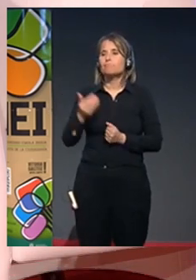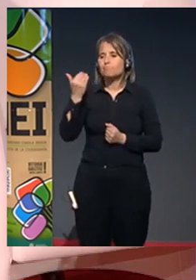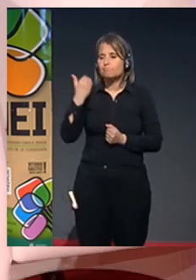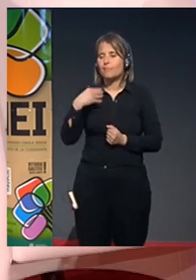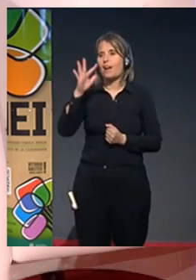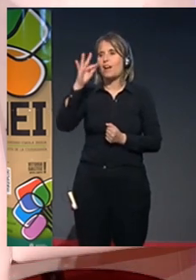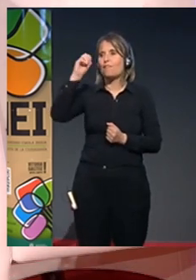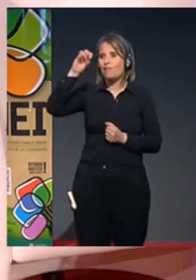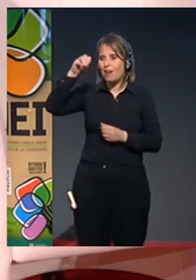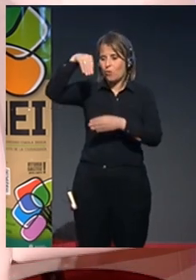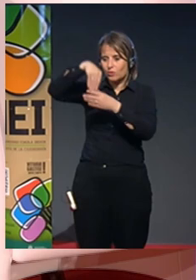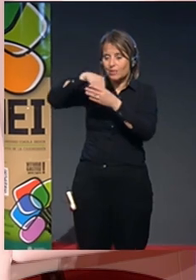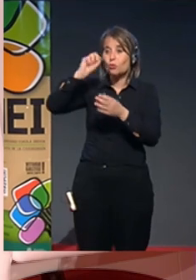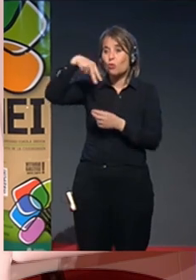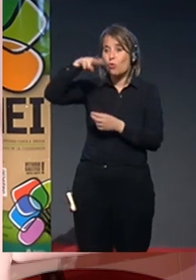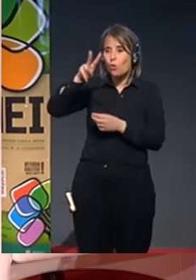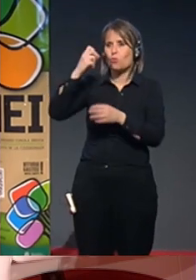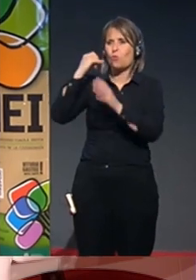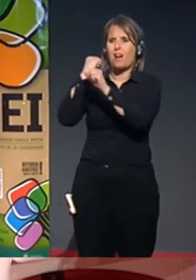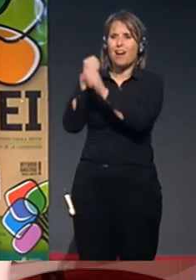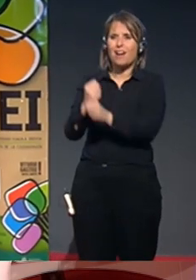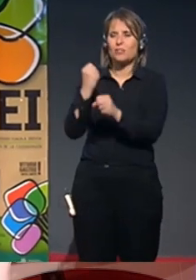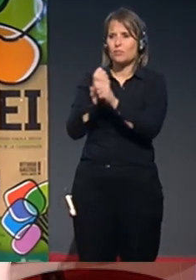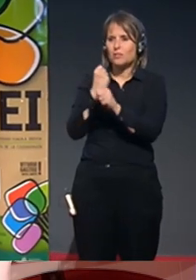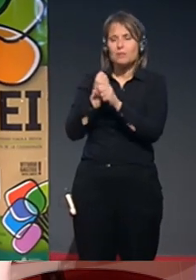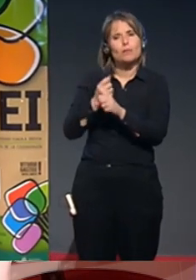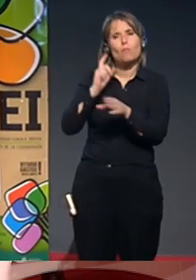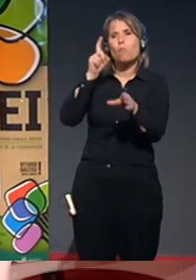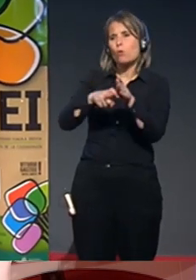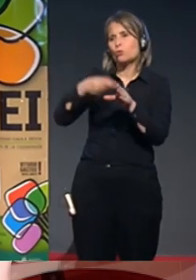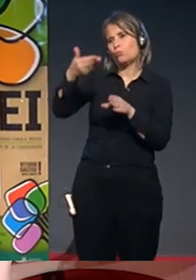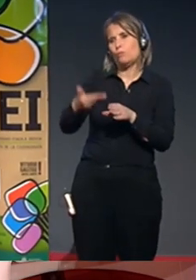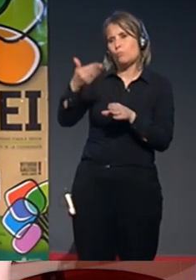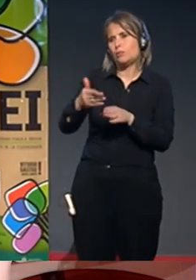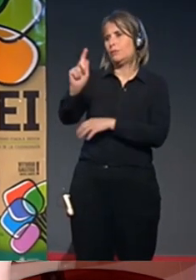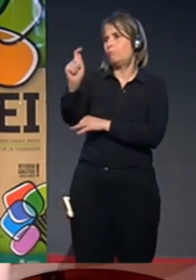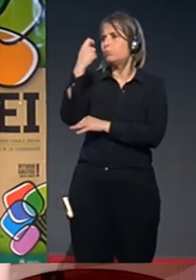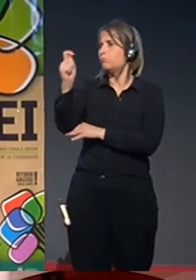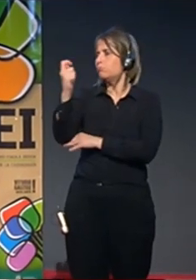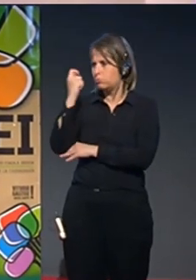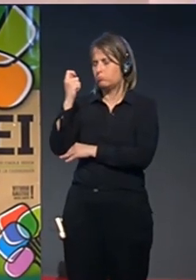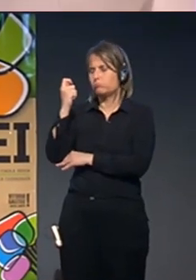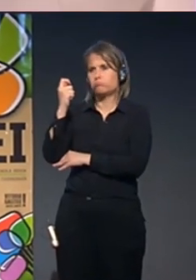fa nazi batu erakundea akord garru asko lortu